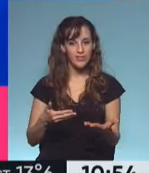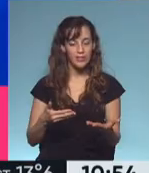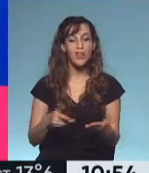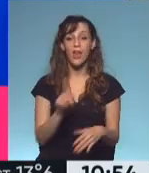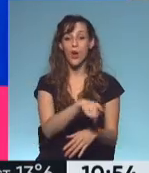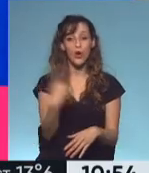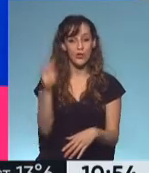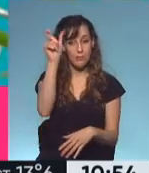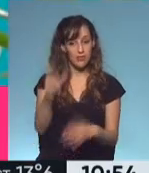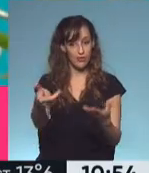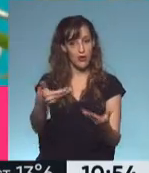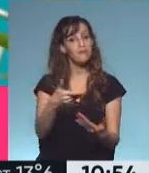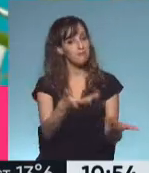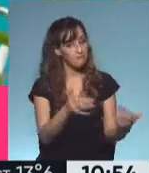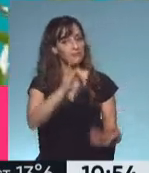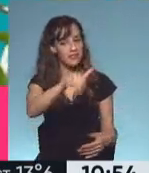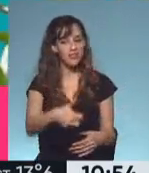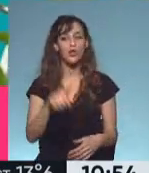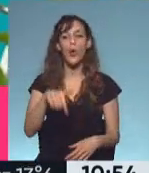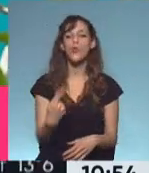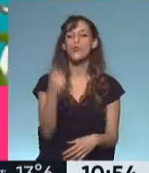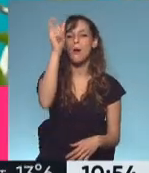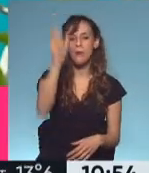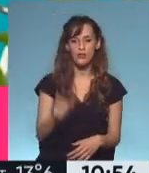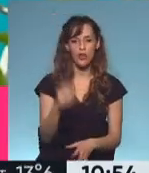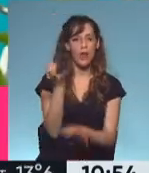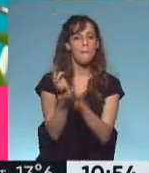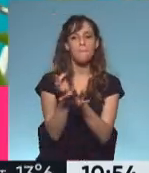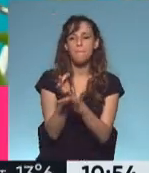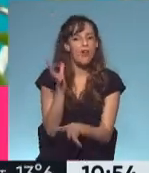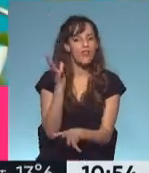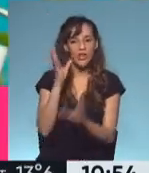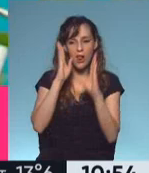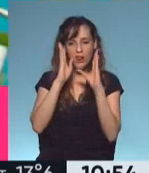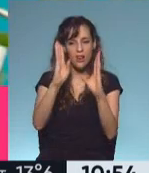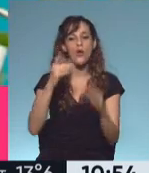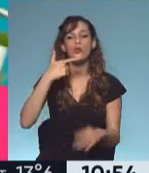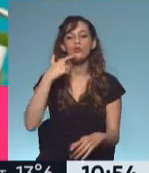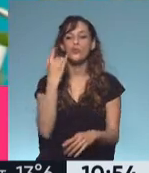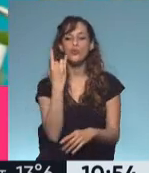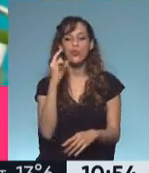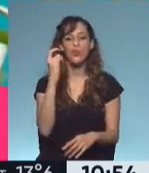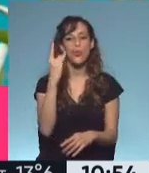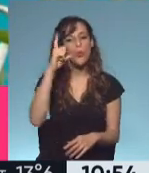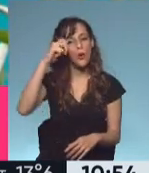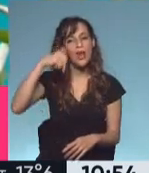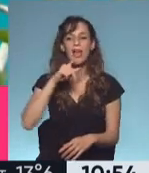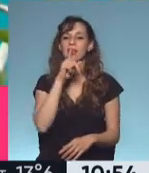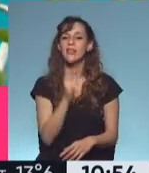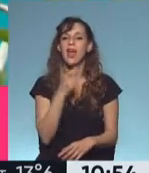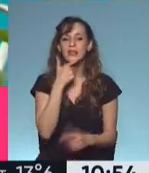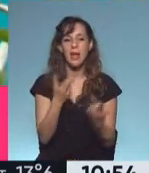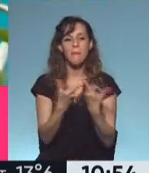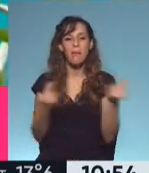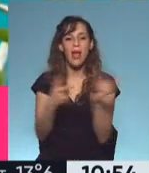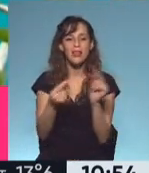@soyamodecasa, presente. Hoy traje a la persona que es un especialista en suculentas, que es el universo de las plantas en el que vamos a meternos ahora, que está detrás de la